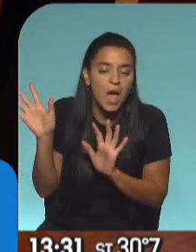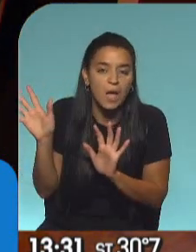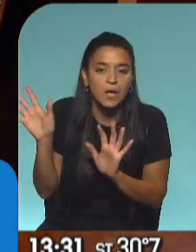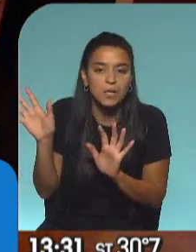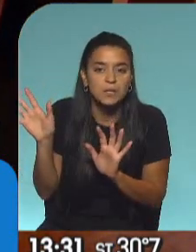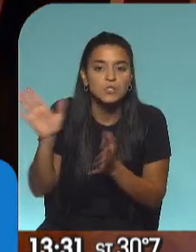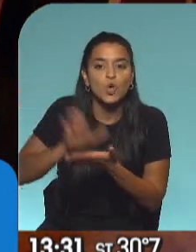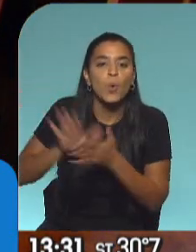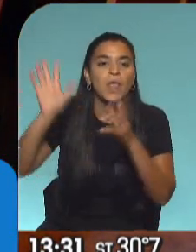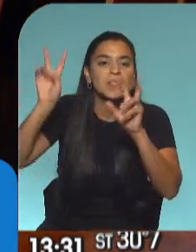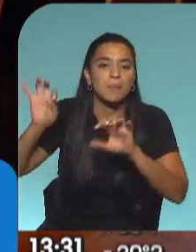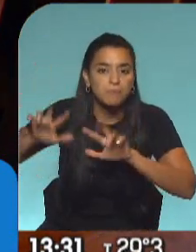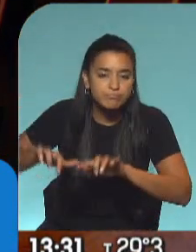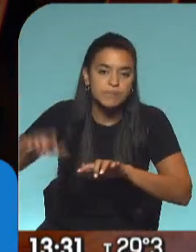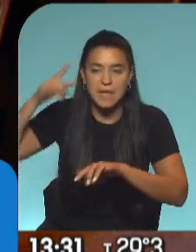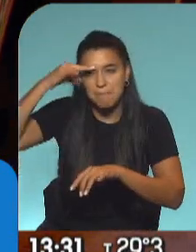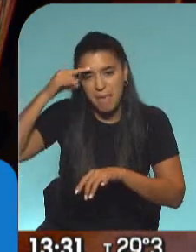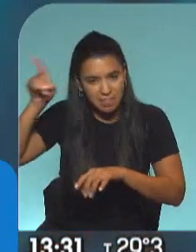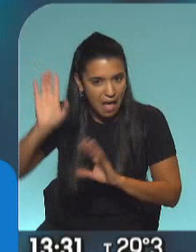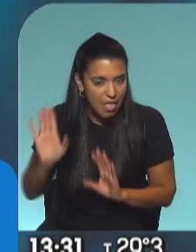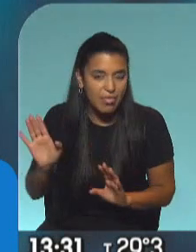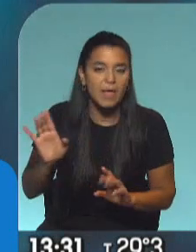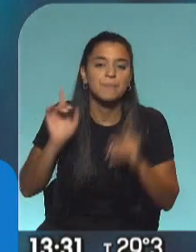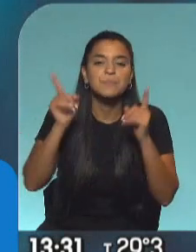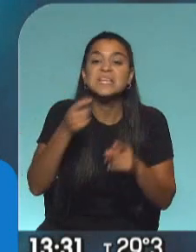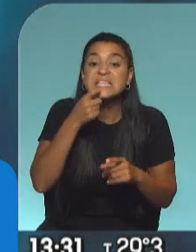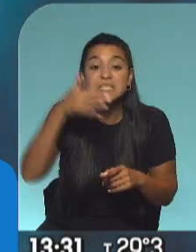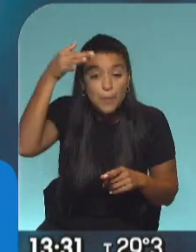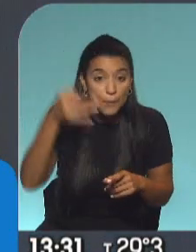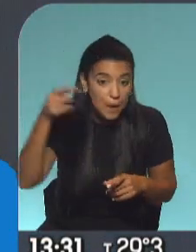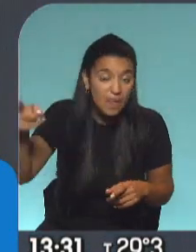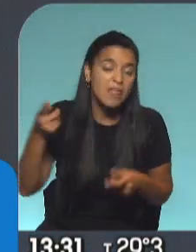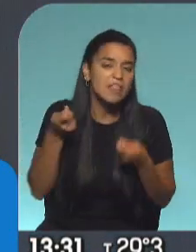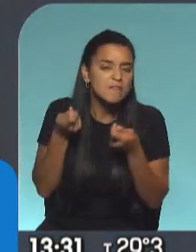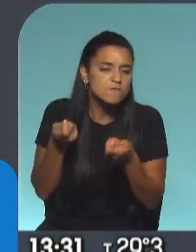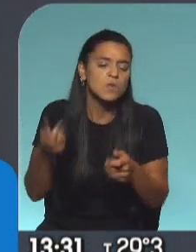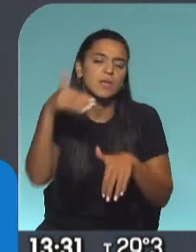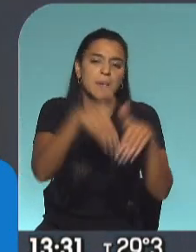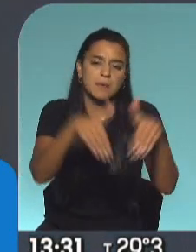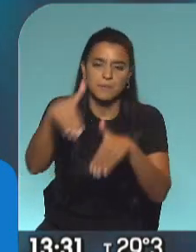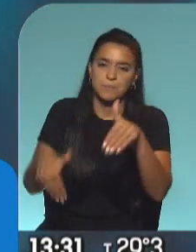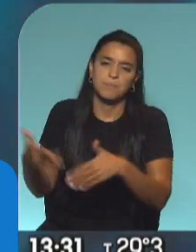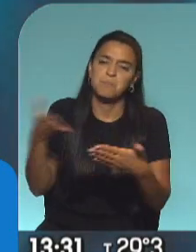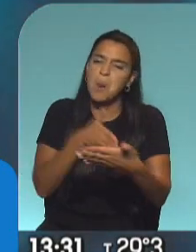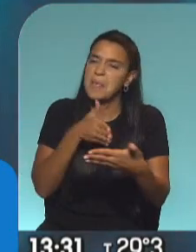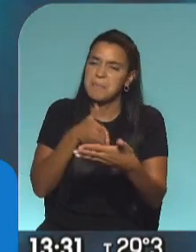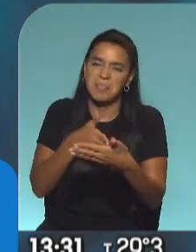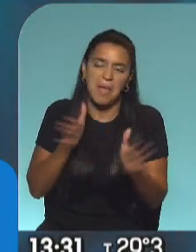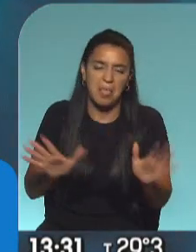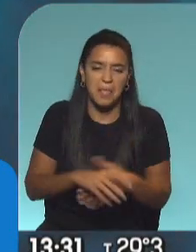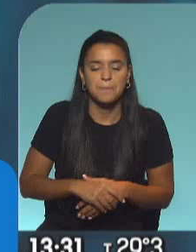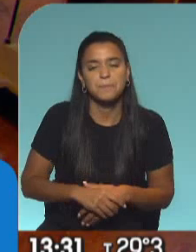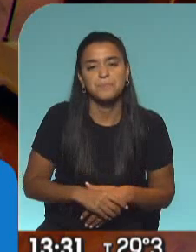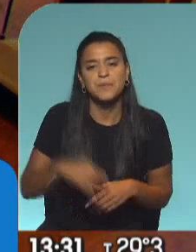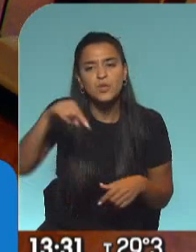realmente en buena parte inventada, y en última instancia, si fuera cierto, la incidencia en las elecciones es muy limitada.